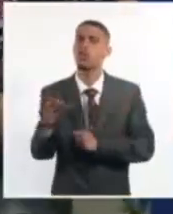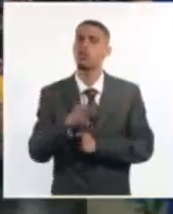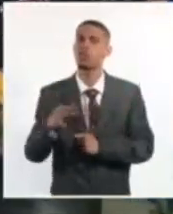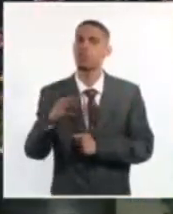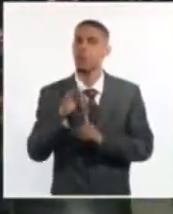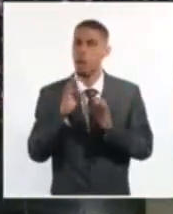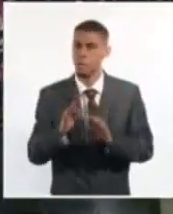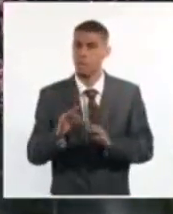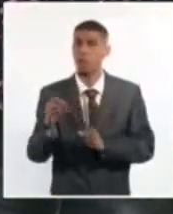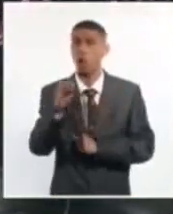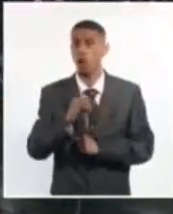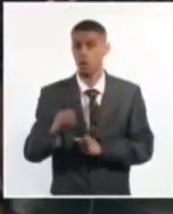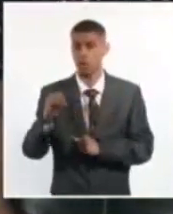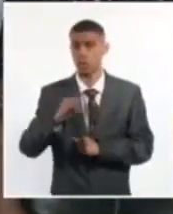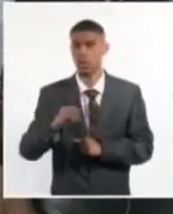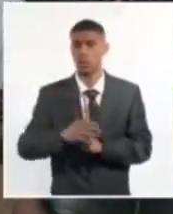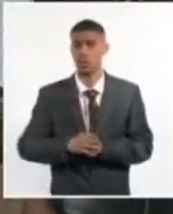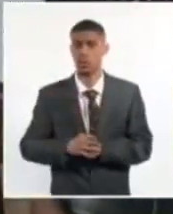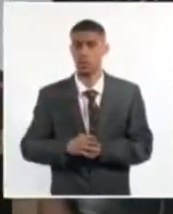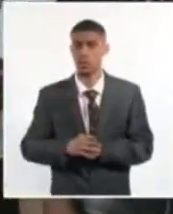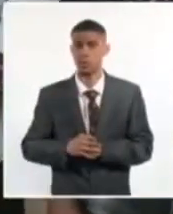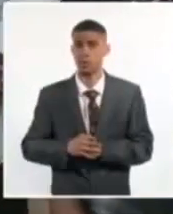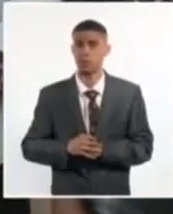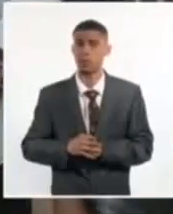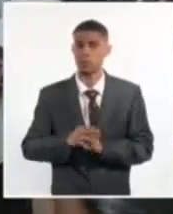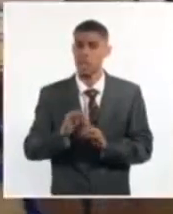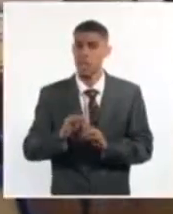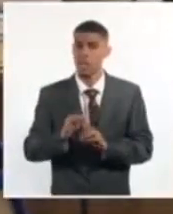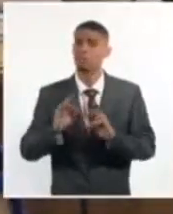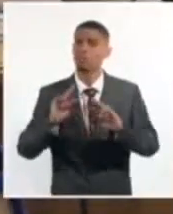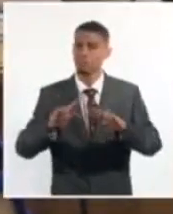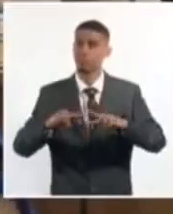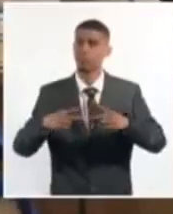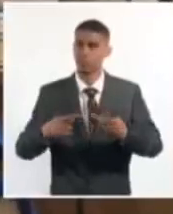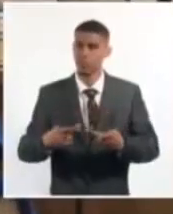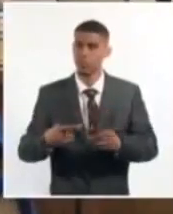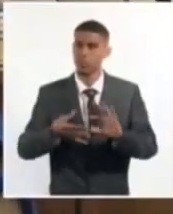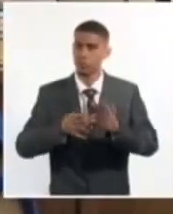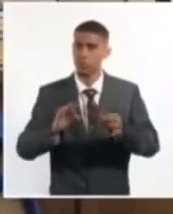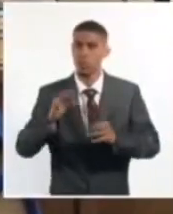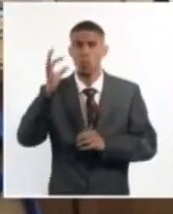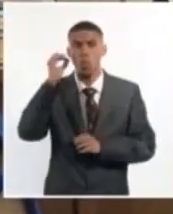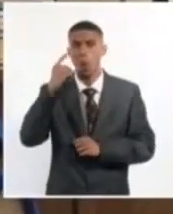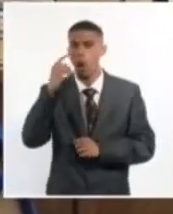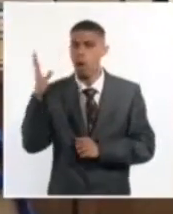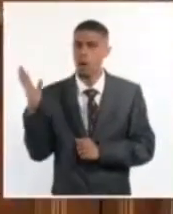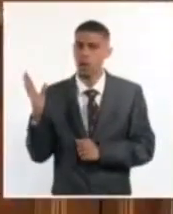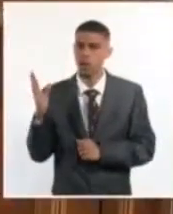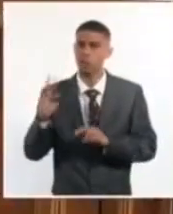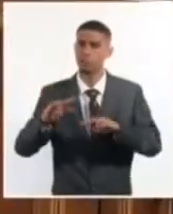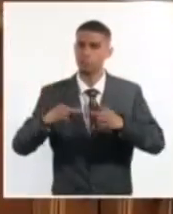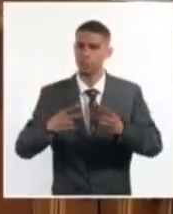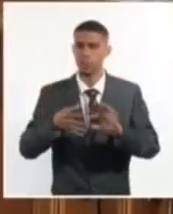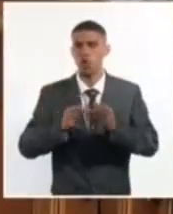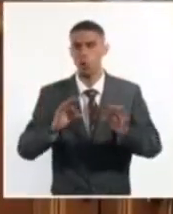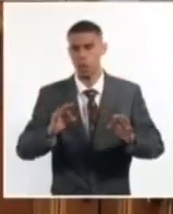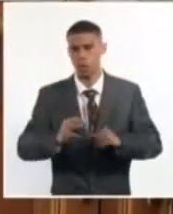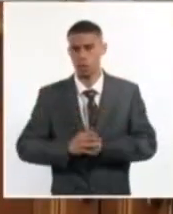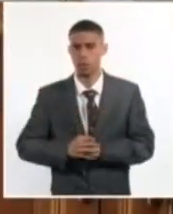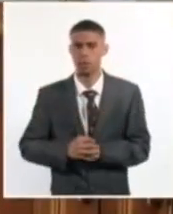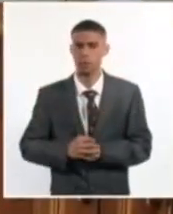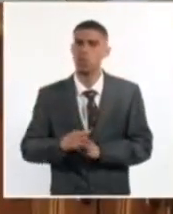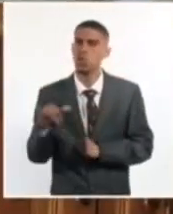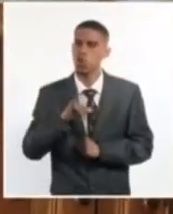de Defensa de la Revolución en La Sierpe, donde ratificaron como coordinadora a Rafaela Oliva Contreras.